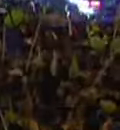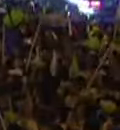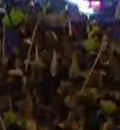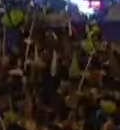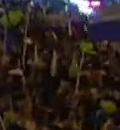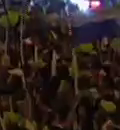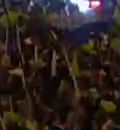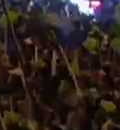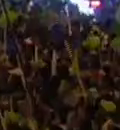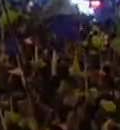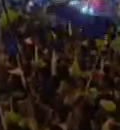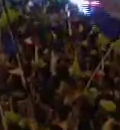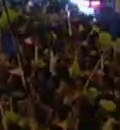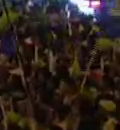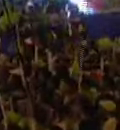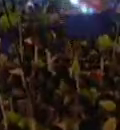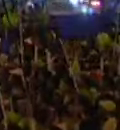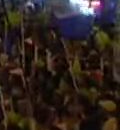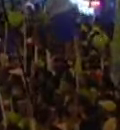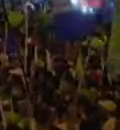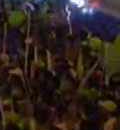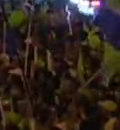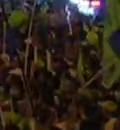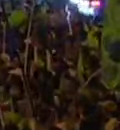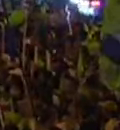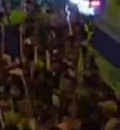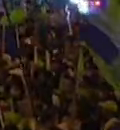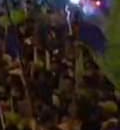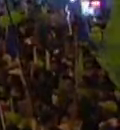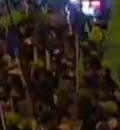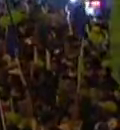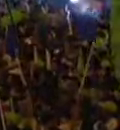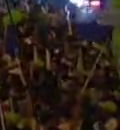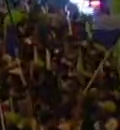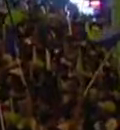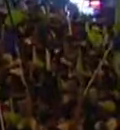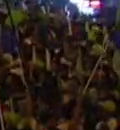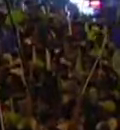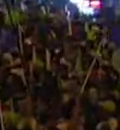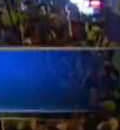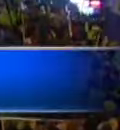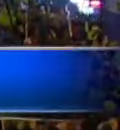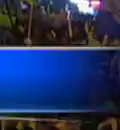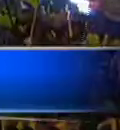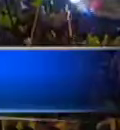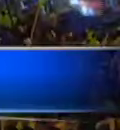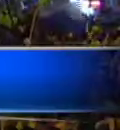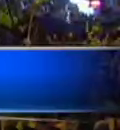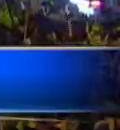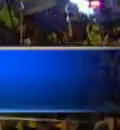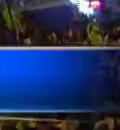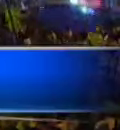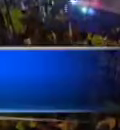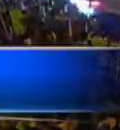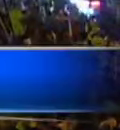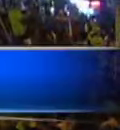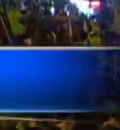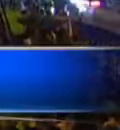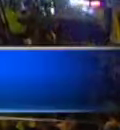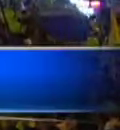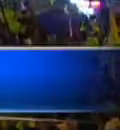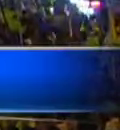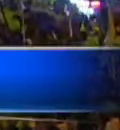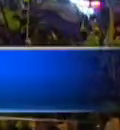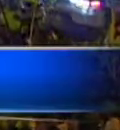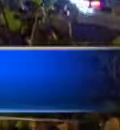y vicepresidencia, Lenín Moreno y Jorge Glas, respectivamente. Antes de dar paso a la intervención de Lenín Moreno, tenemos que manifestarle a